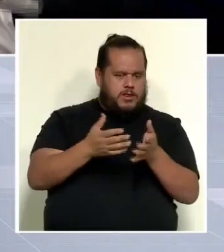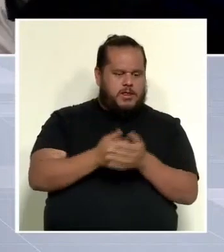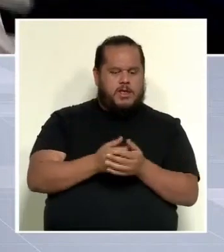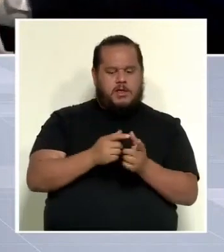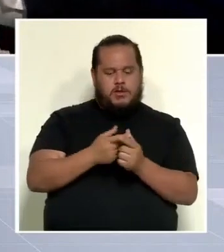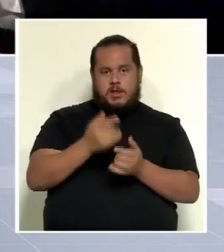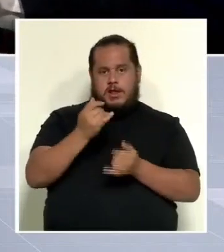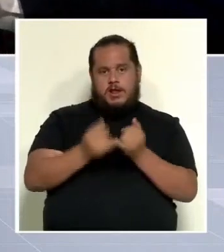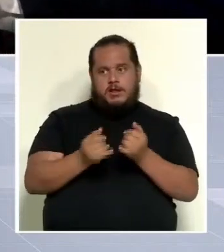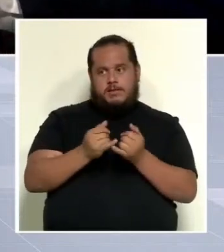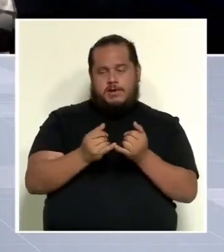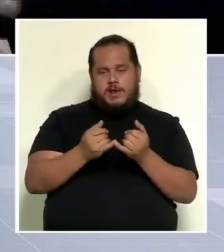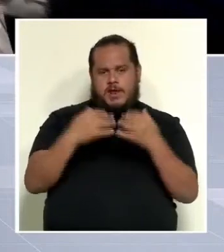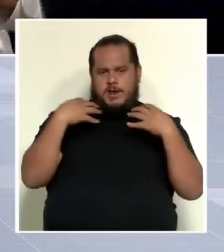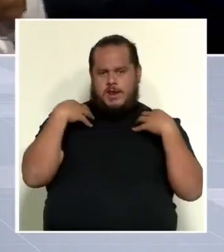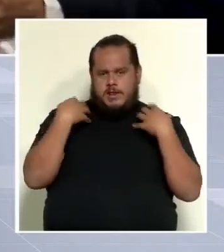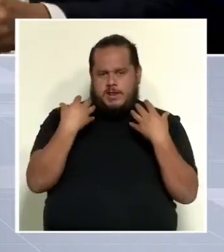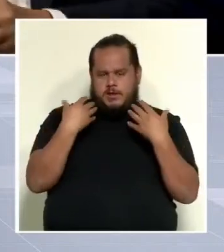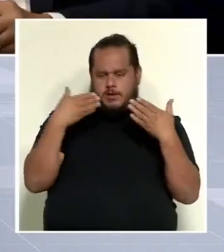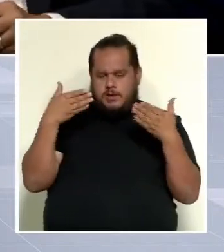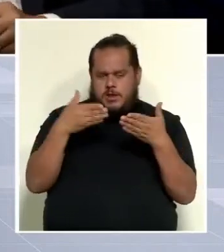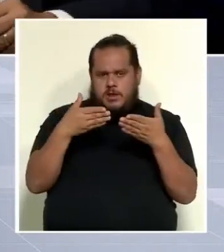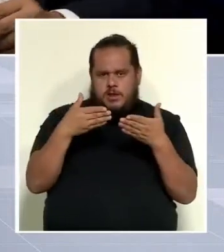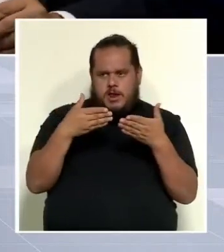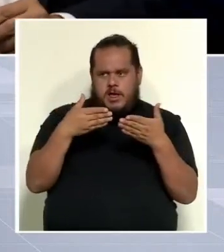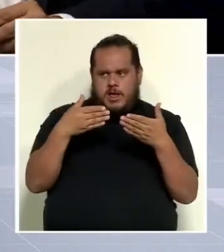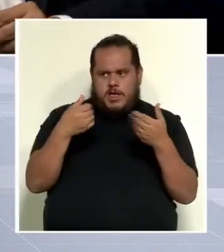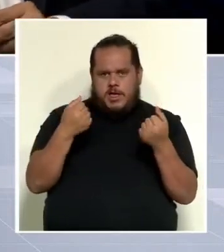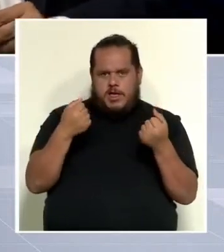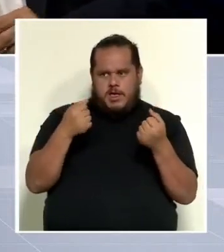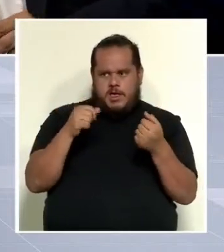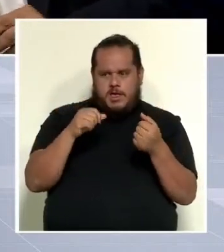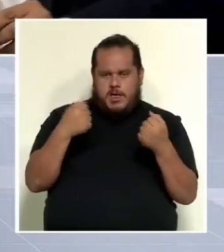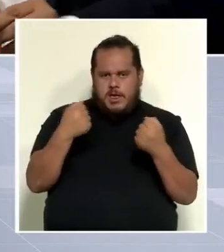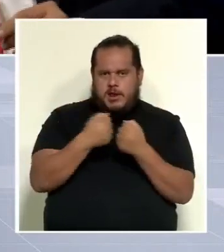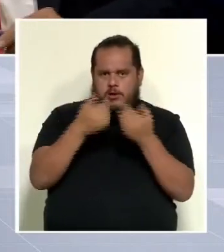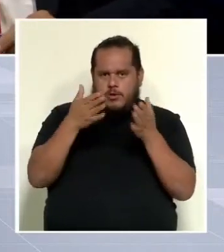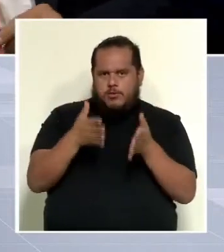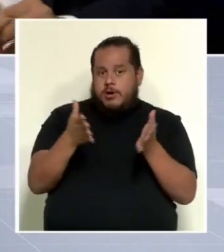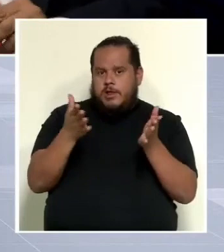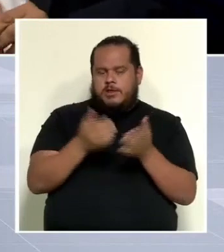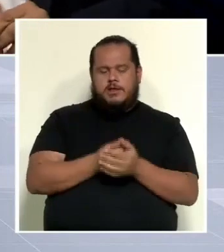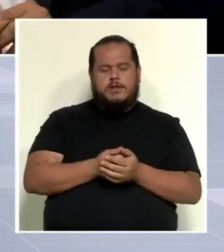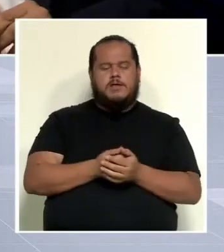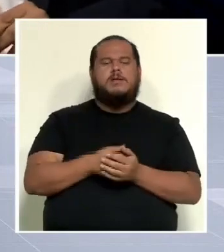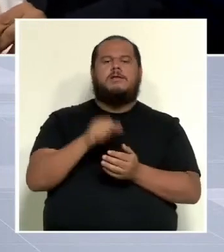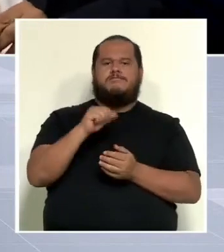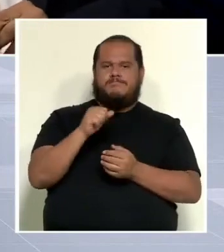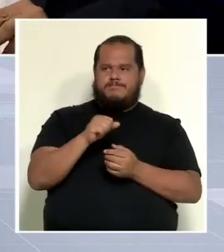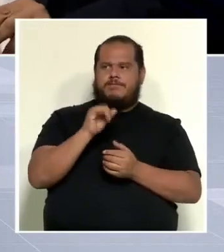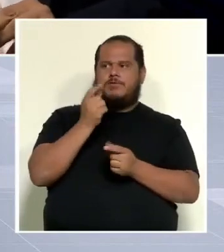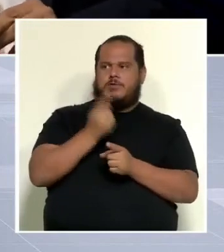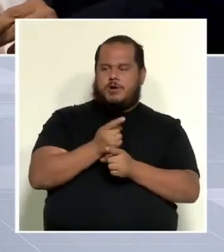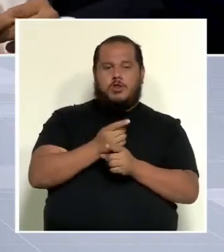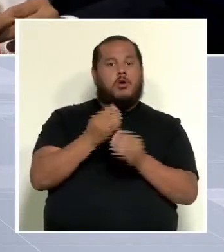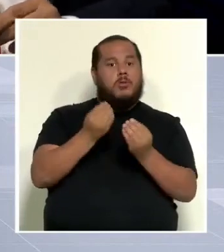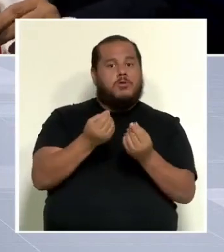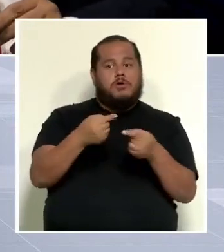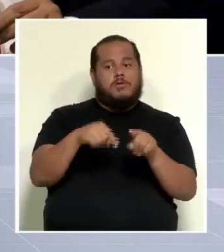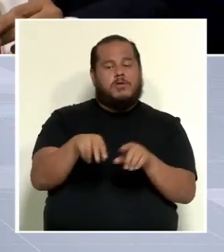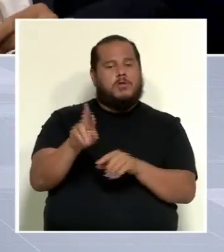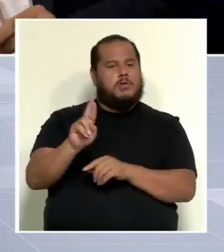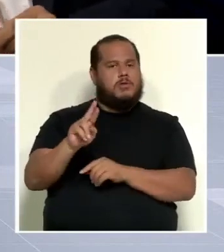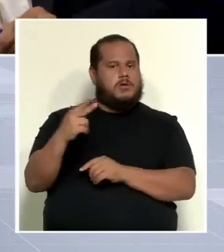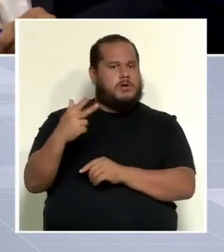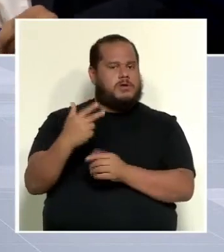atención se concentra en el oponente. Así es, y yo creo que también mucho de lo que pasó con don